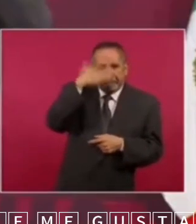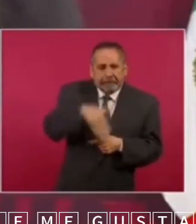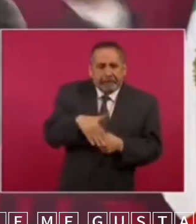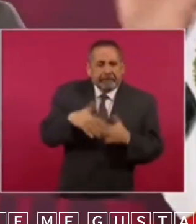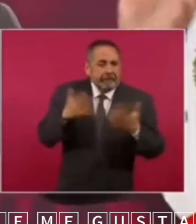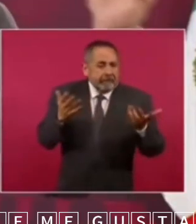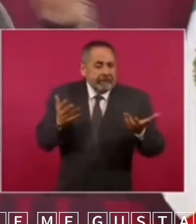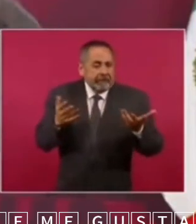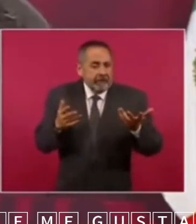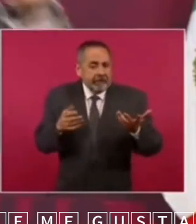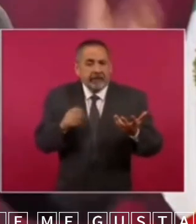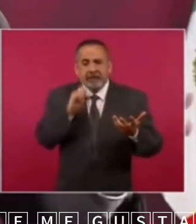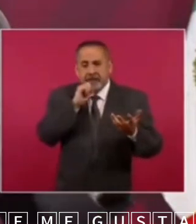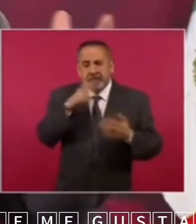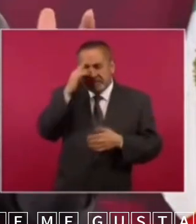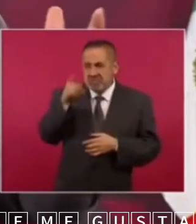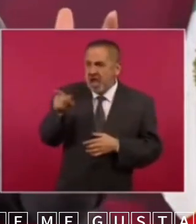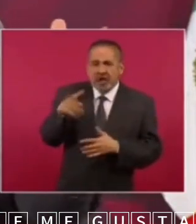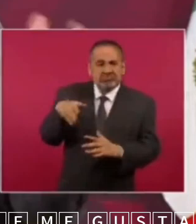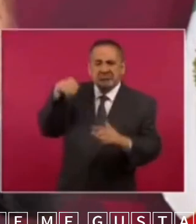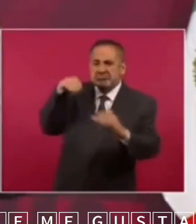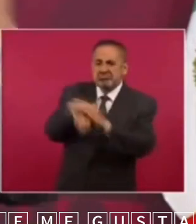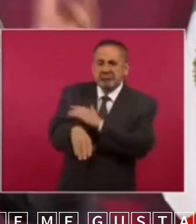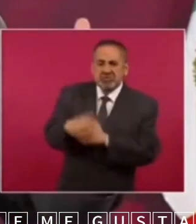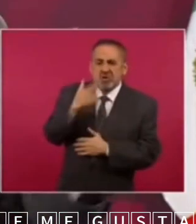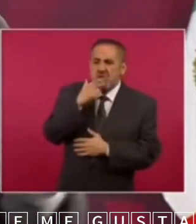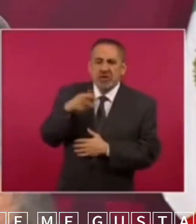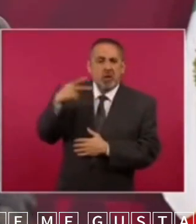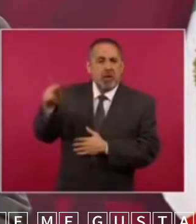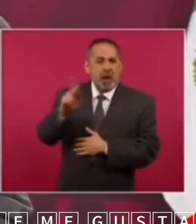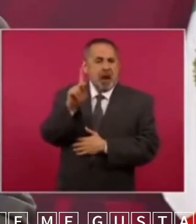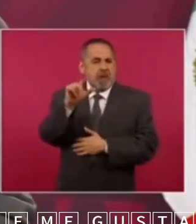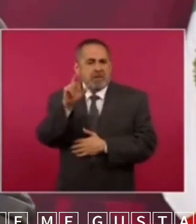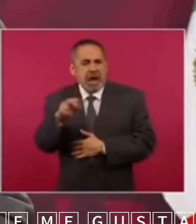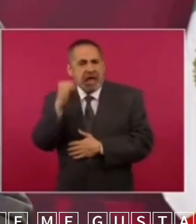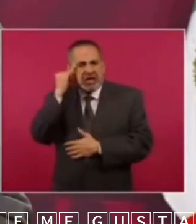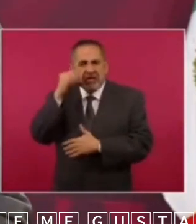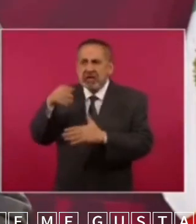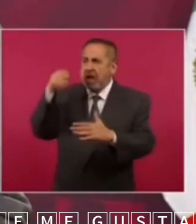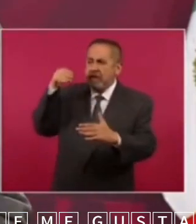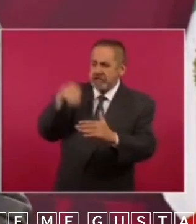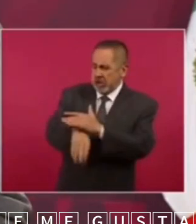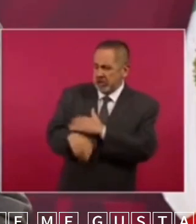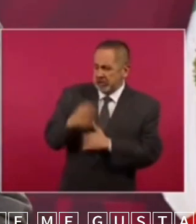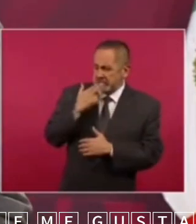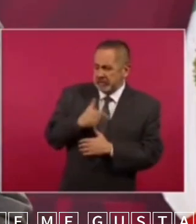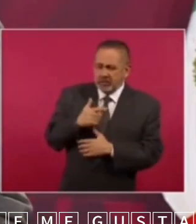Y ya sabemos también cómo fracasó esa estrategia.